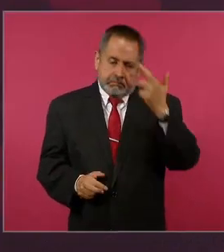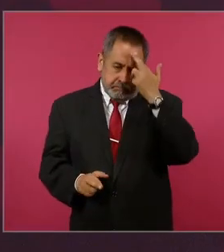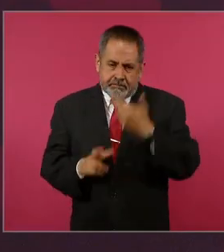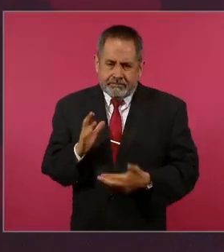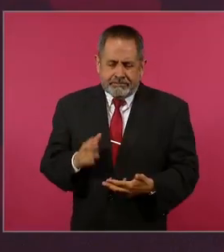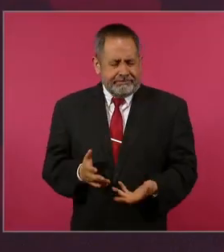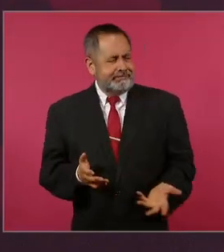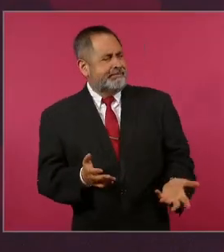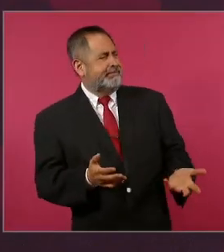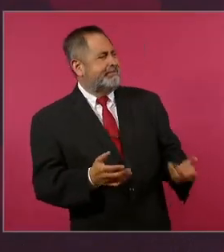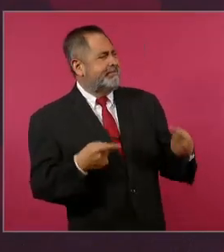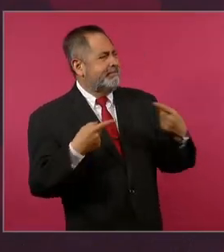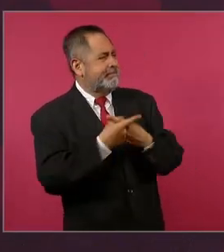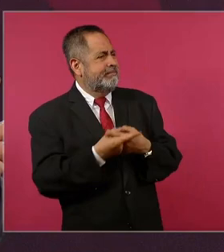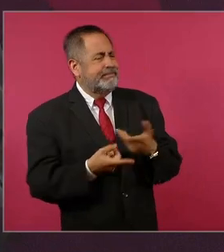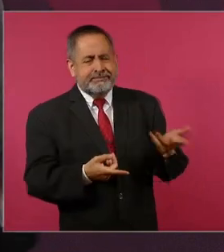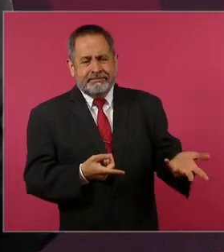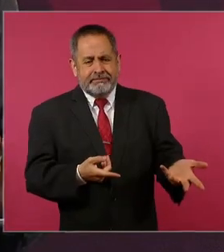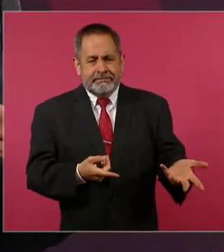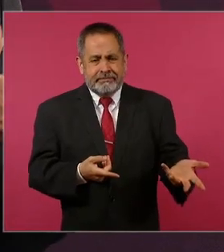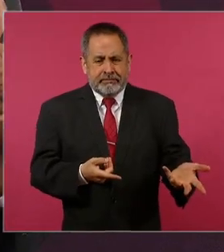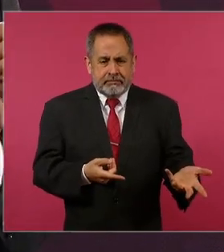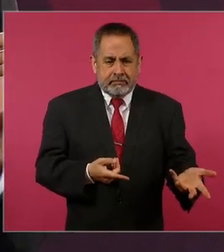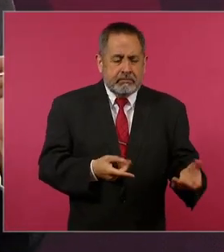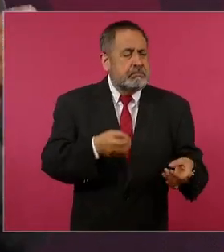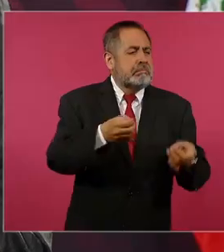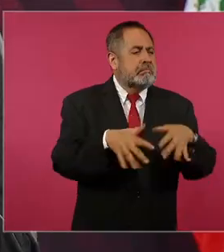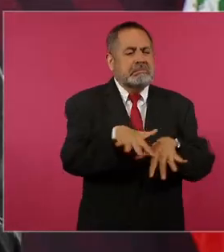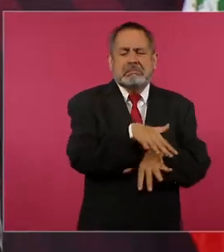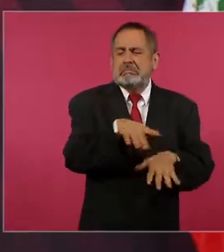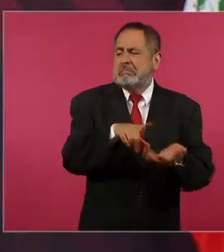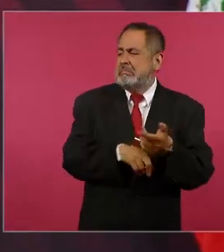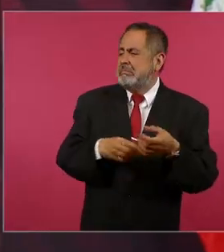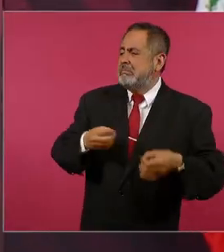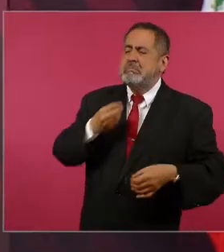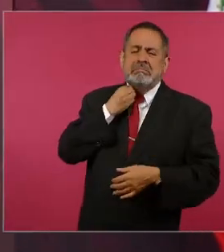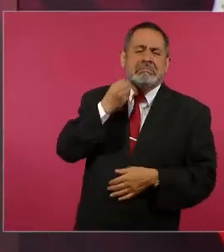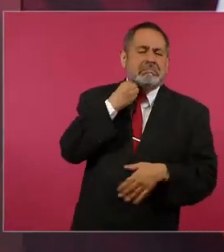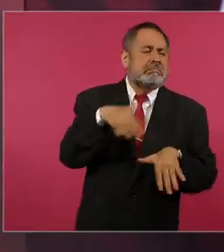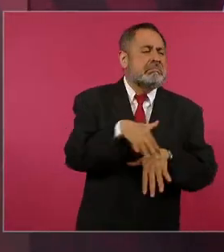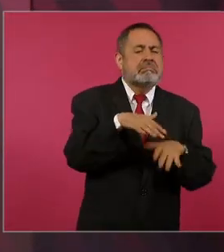actuar ellos como abogados leguleyos,